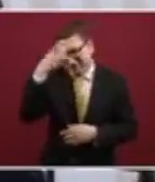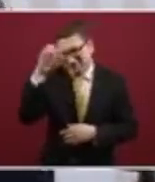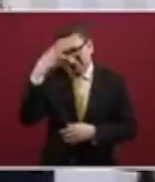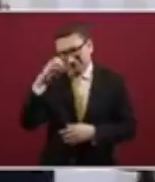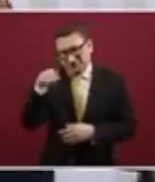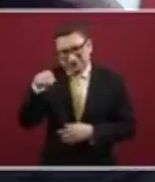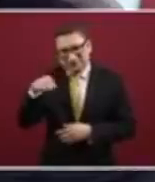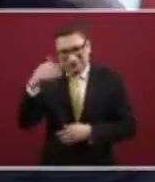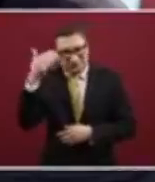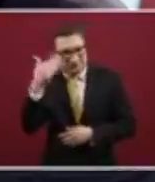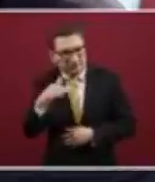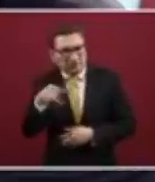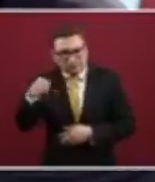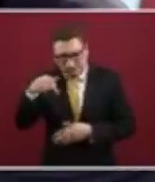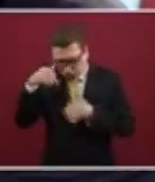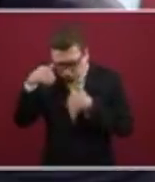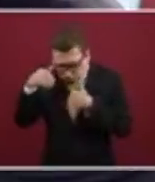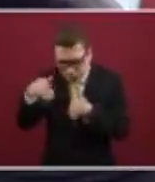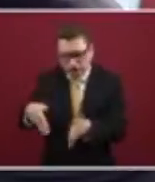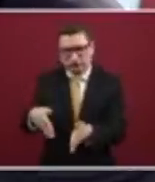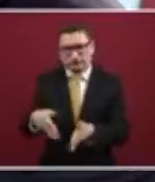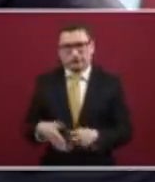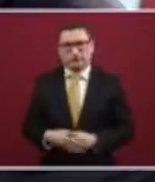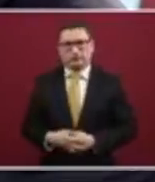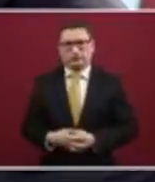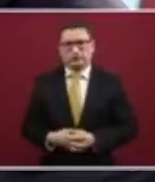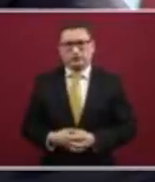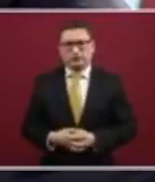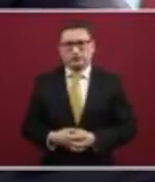entregado, que